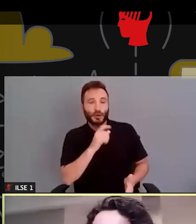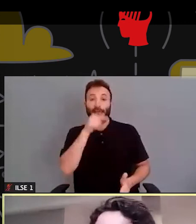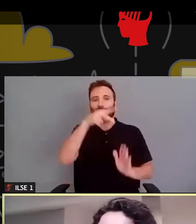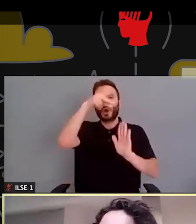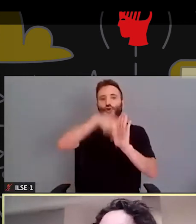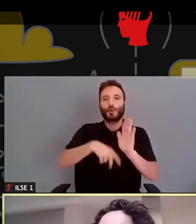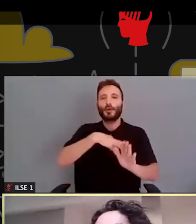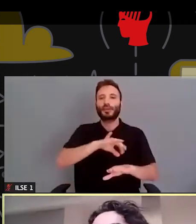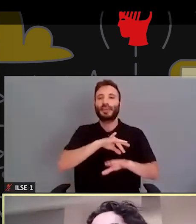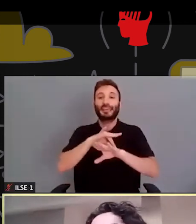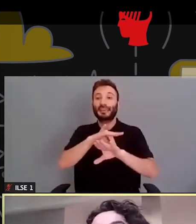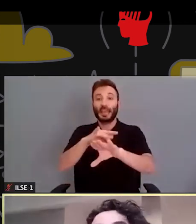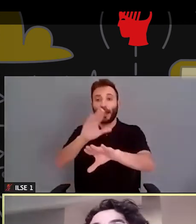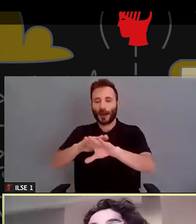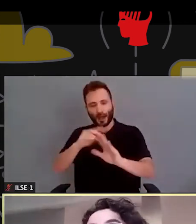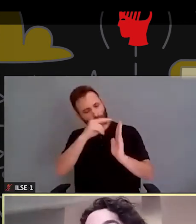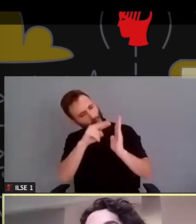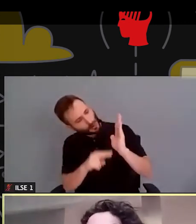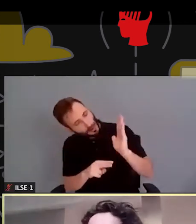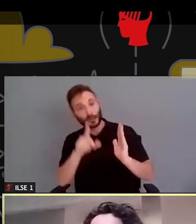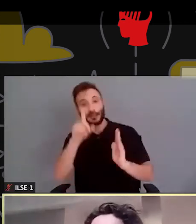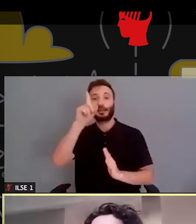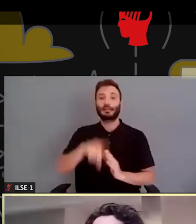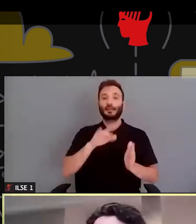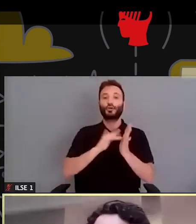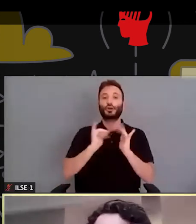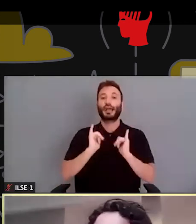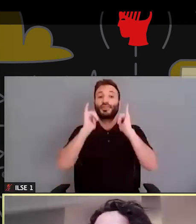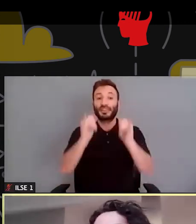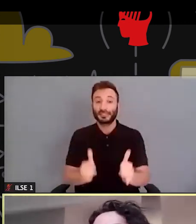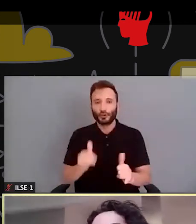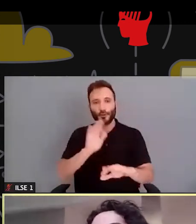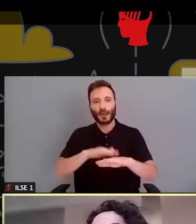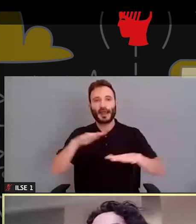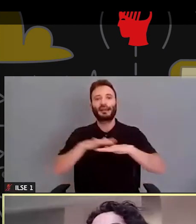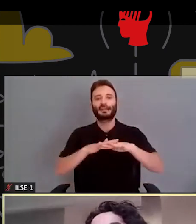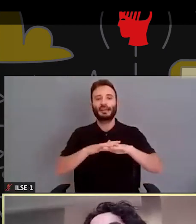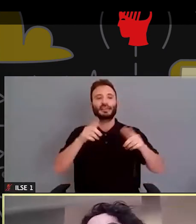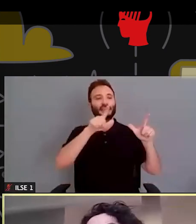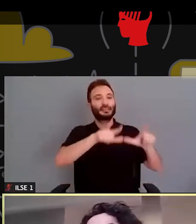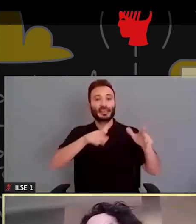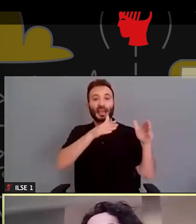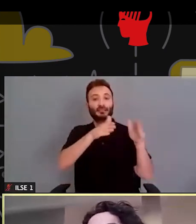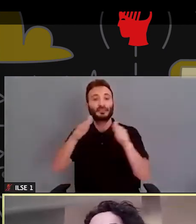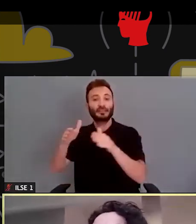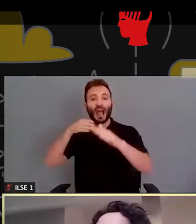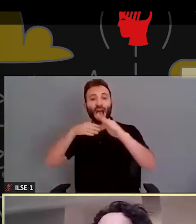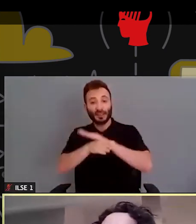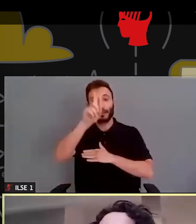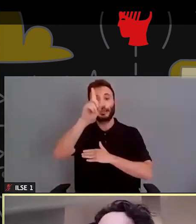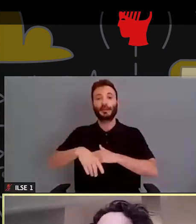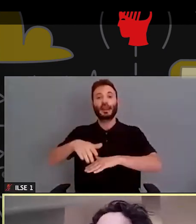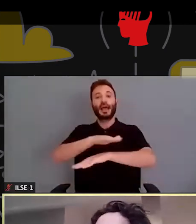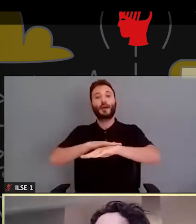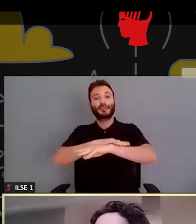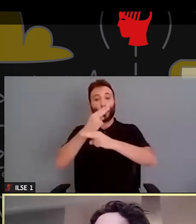guía muy interesante para ellos. Y ganan los destinos mediante esas redes de establecimientos accesibles y las administraciones públicas para poner en